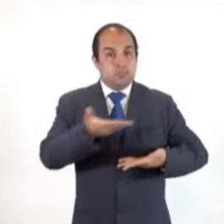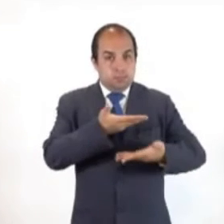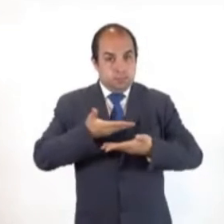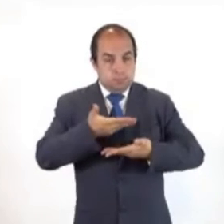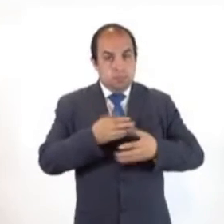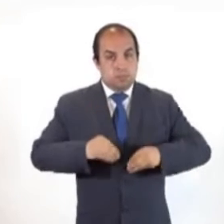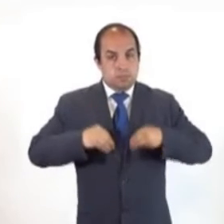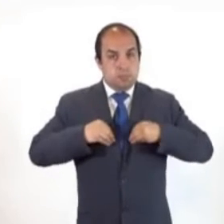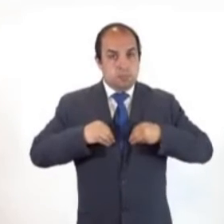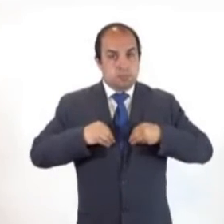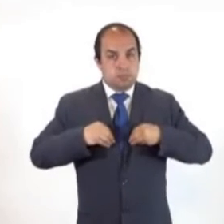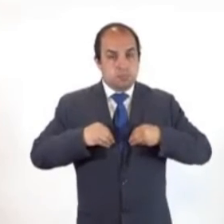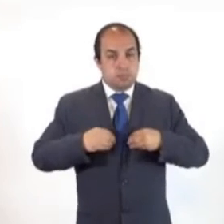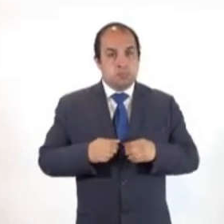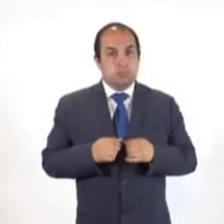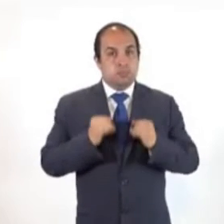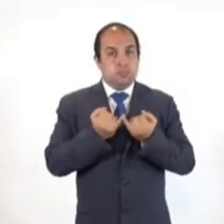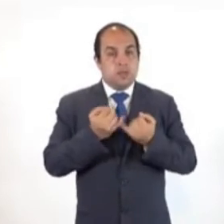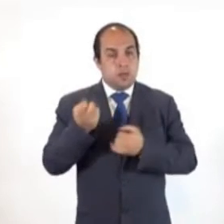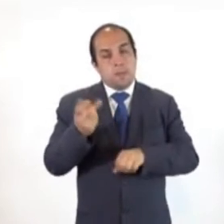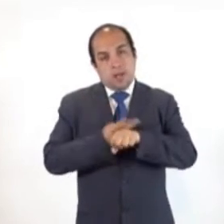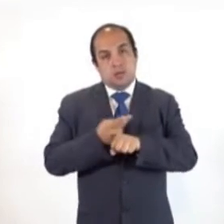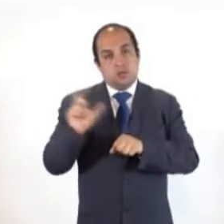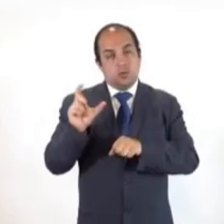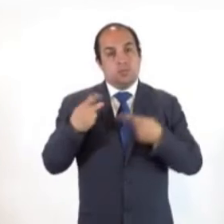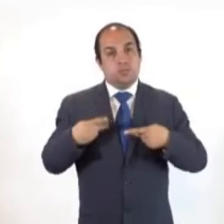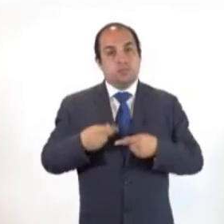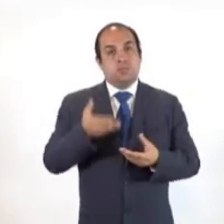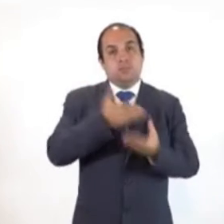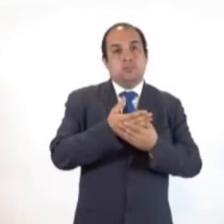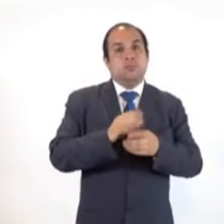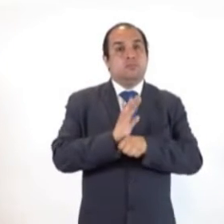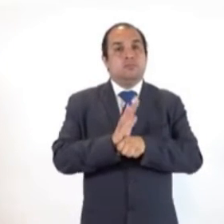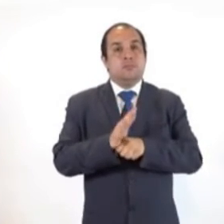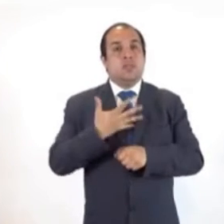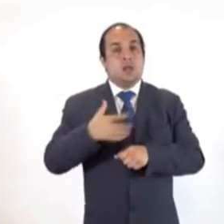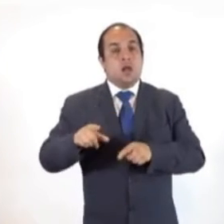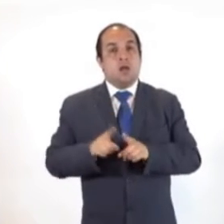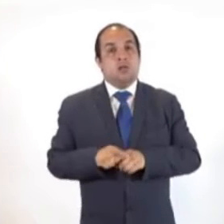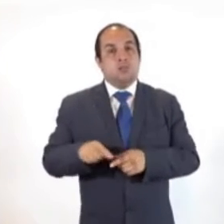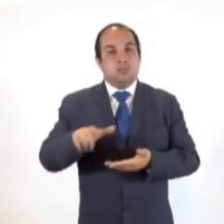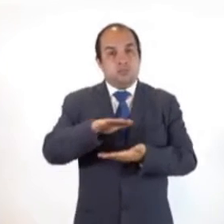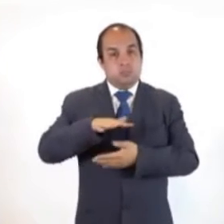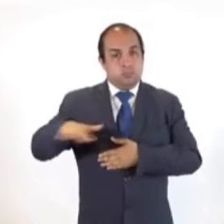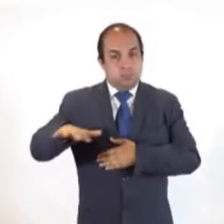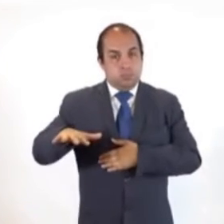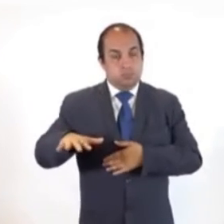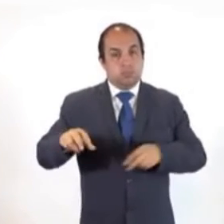¿no? Que es usualmente lo que suele ocurrir cuando uno va al cine, y se dejen espacio con el resto de